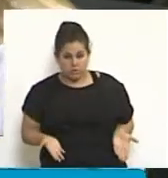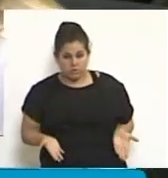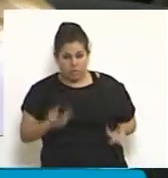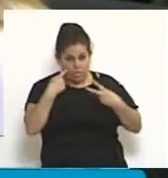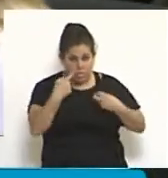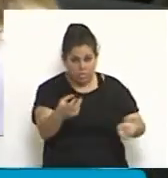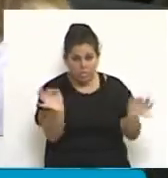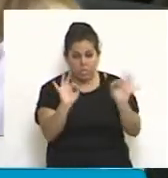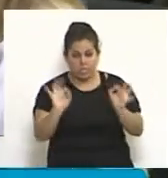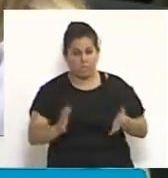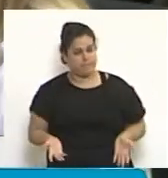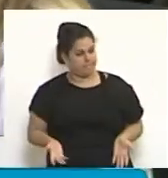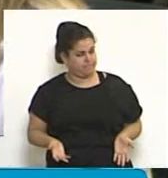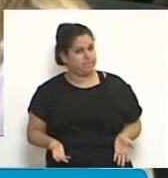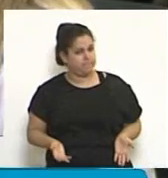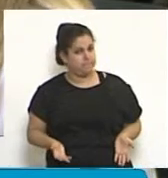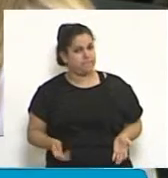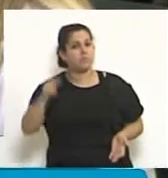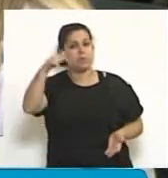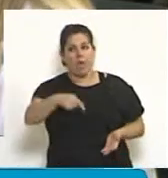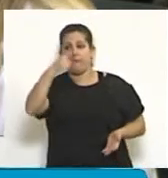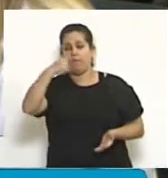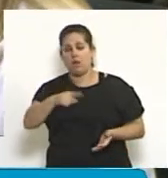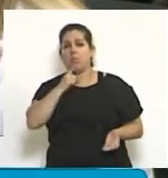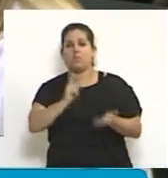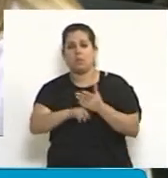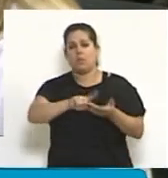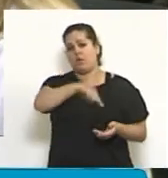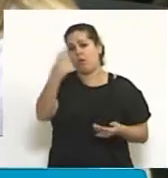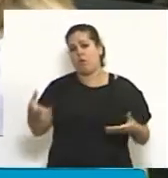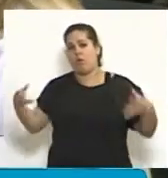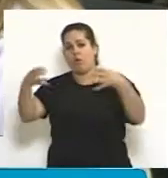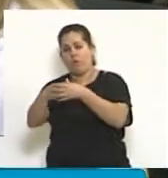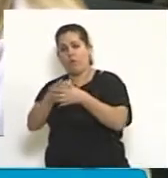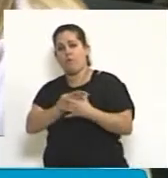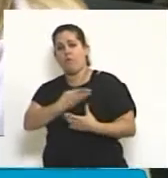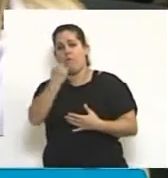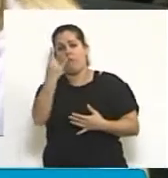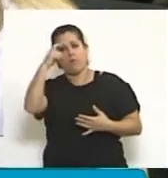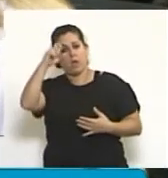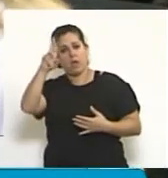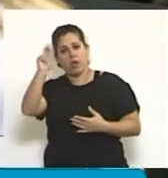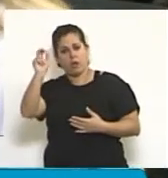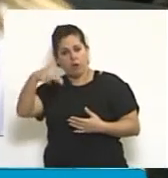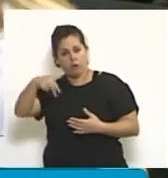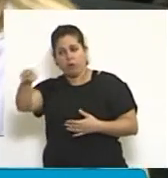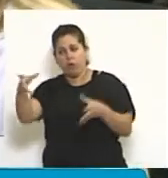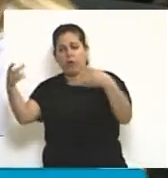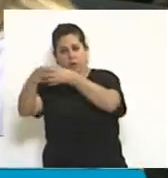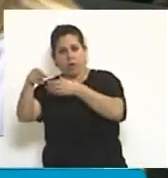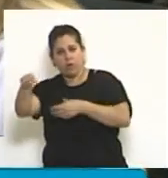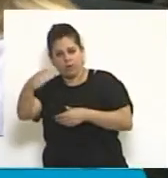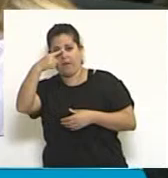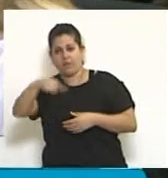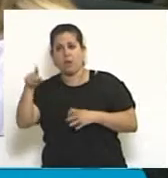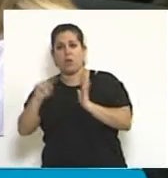no. Se optó por implementarlo en el fuero ordinario nacional, que está pendiente del traspaso de la justicia a la Ciudad de Buenos